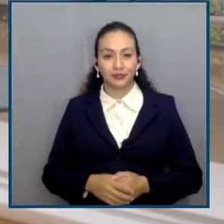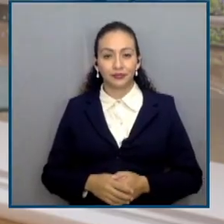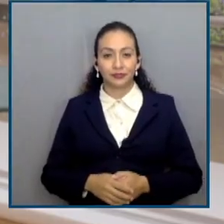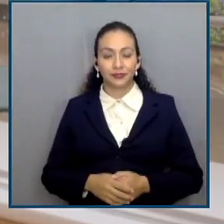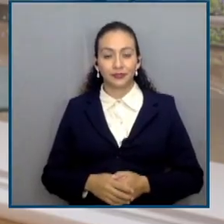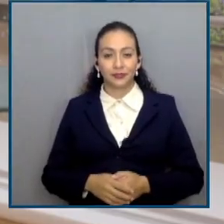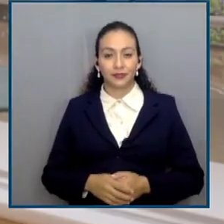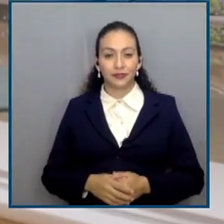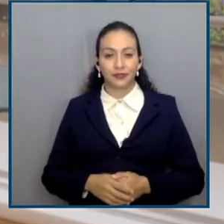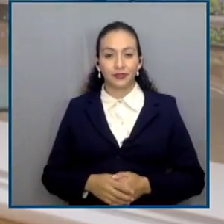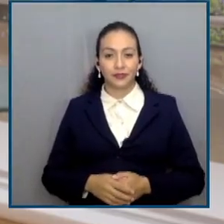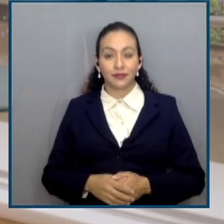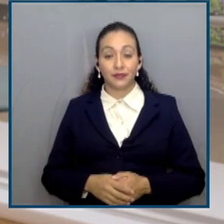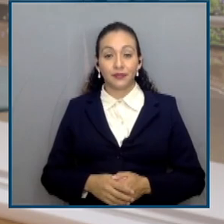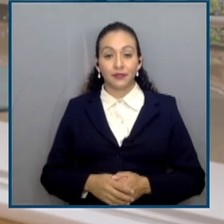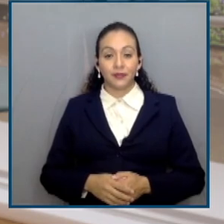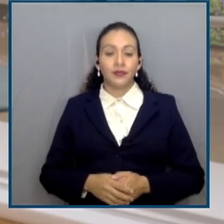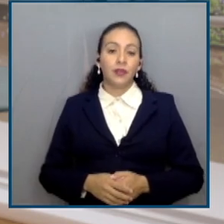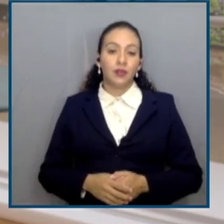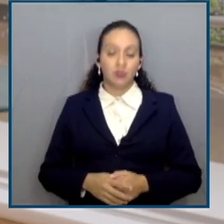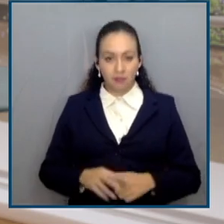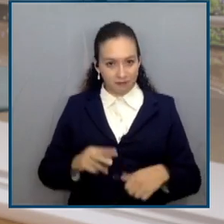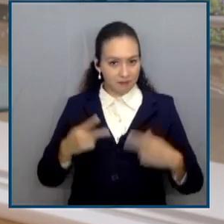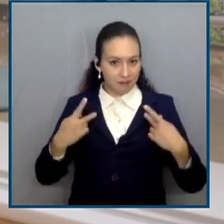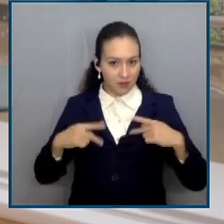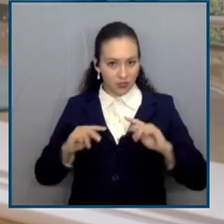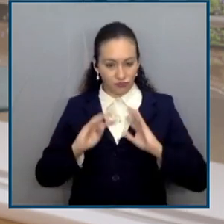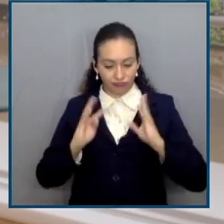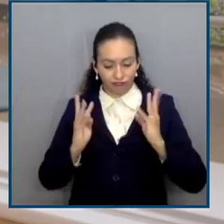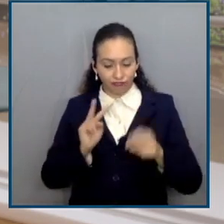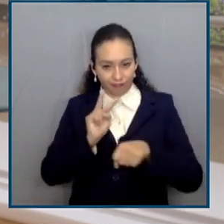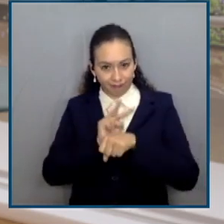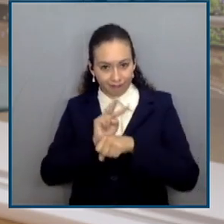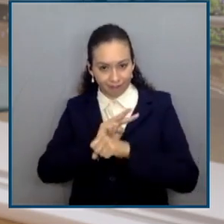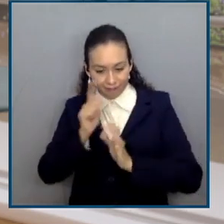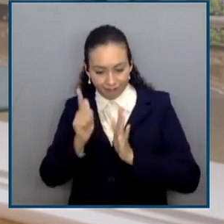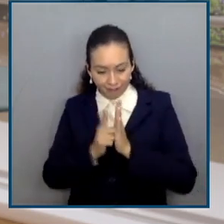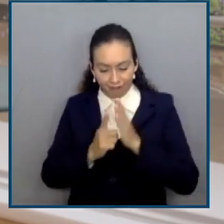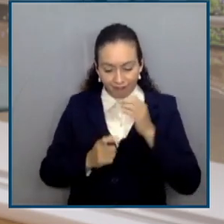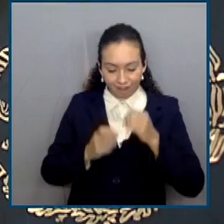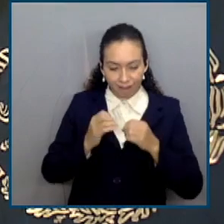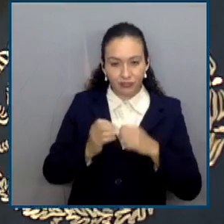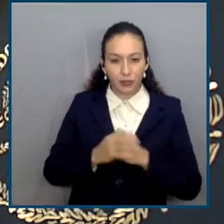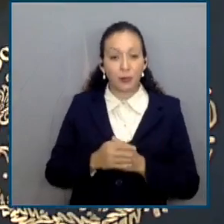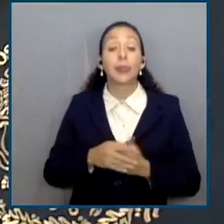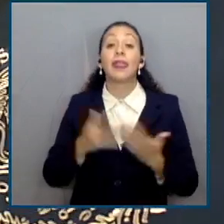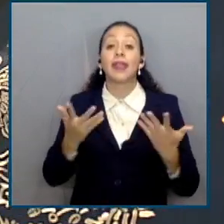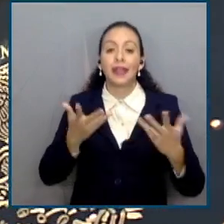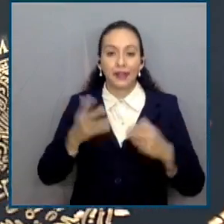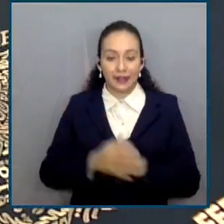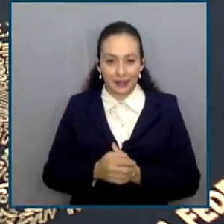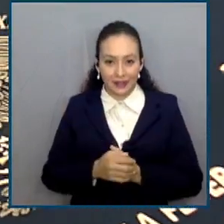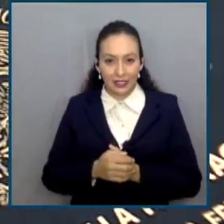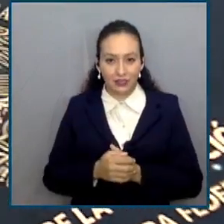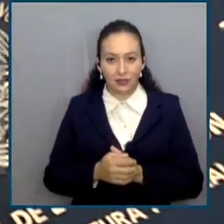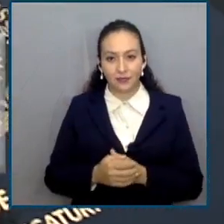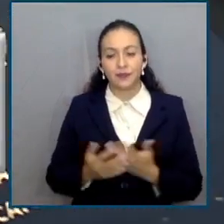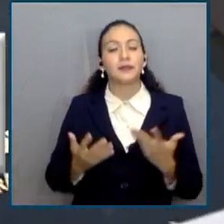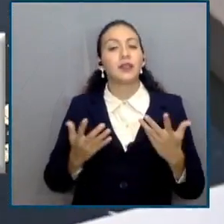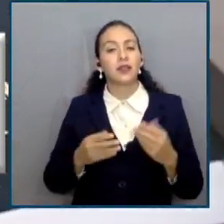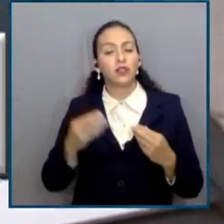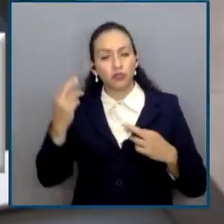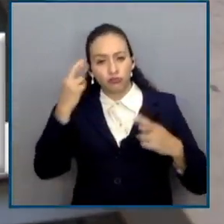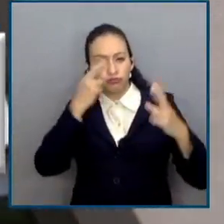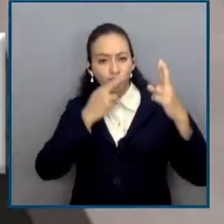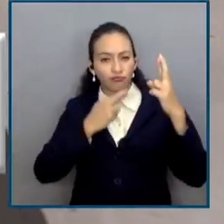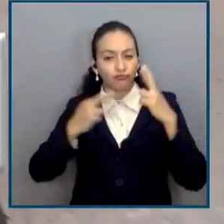El Consejo de la Judicatura Federal destacó una jurisprudencia relevante del Pleno Regional en materia administrativa de la región Centro-Norte